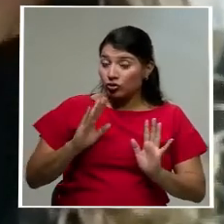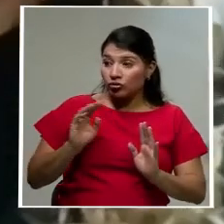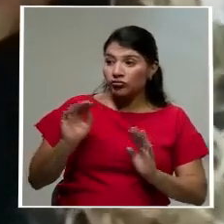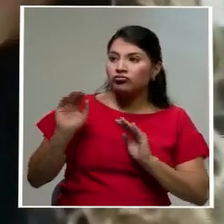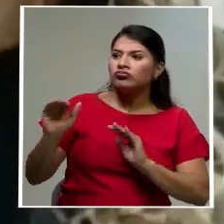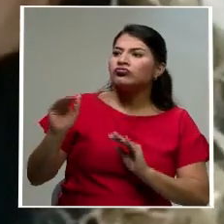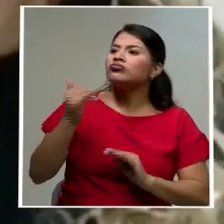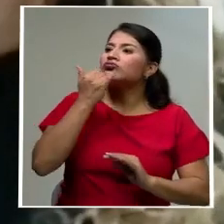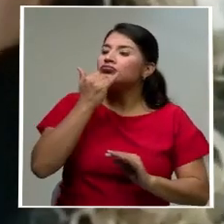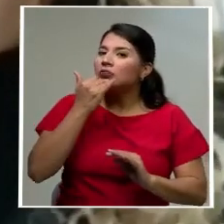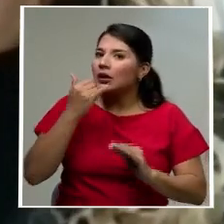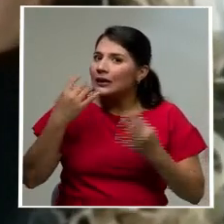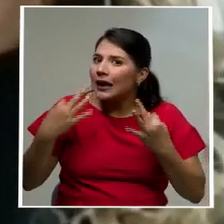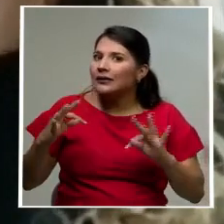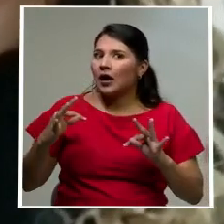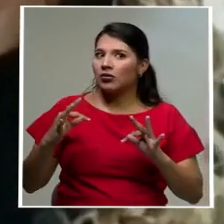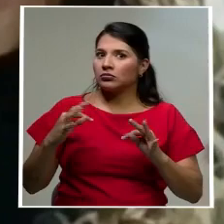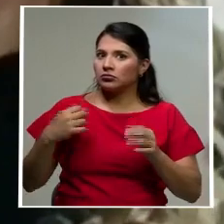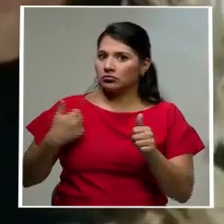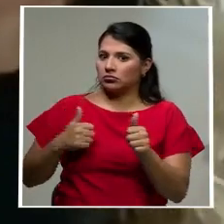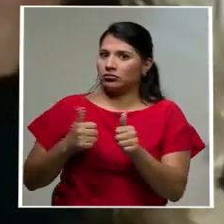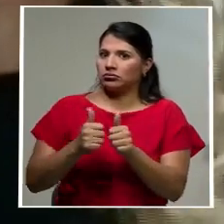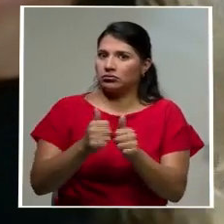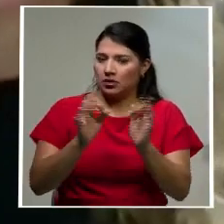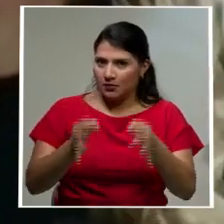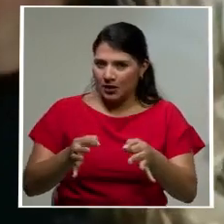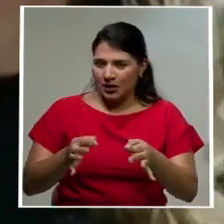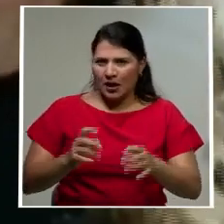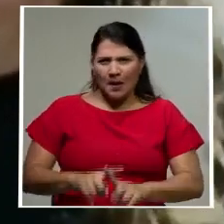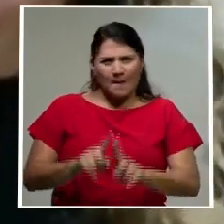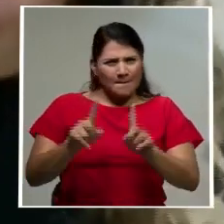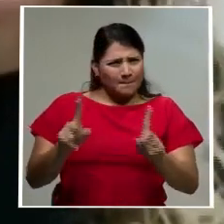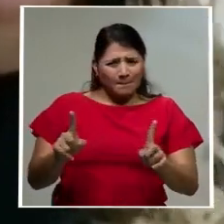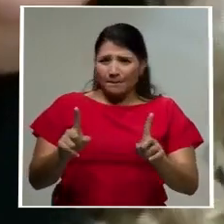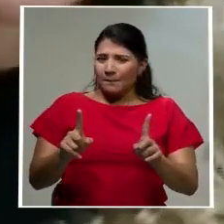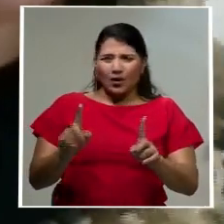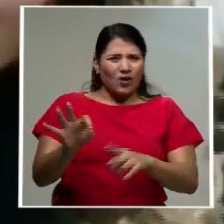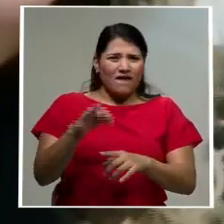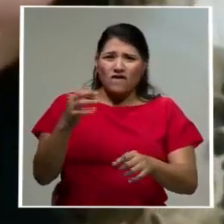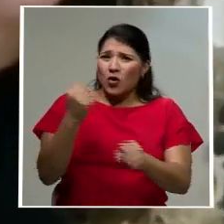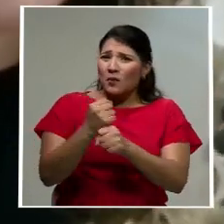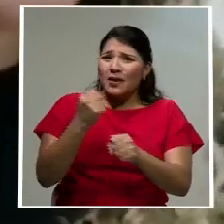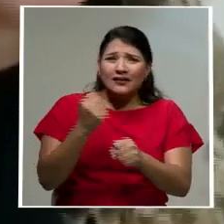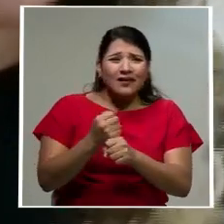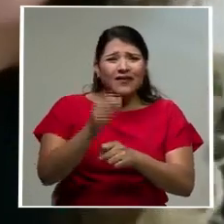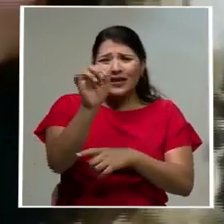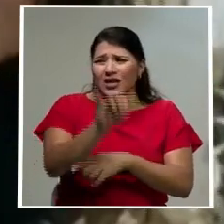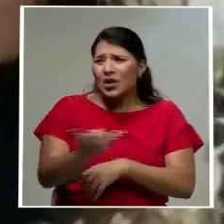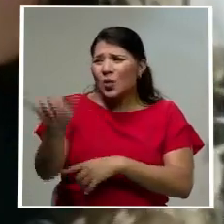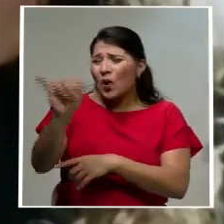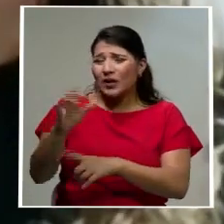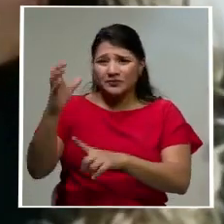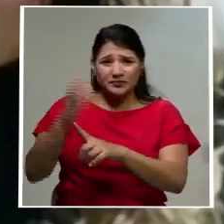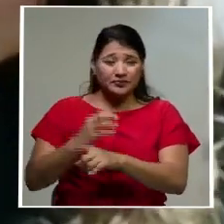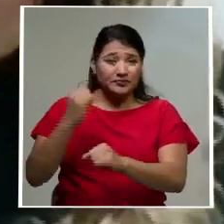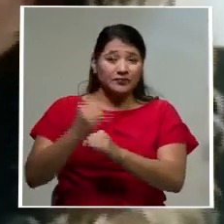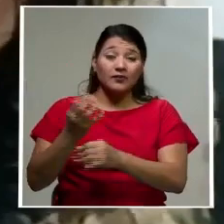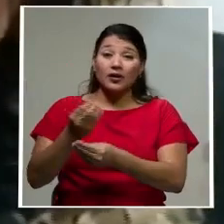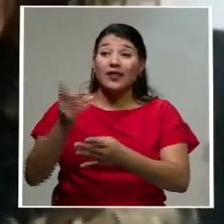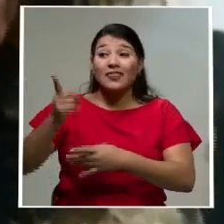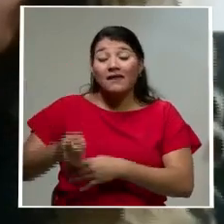día. Pero diputada, entonces a lo que voy es que el modelo de operación viene siendo lo mismo en cada una de las empresas y tenemos que sentar la